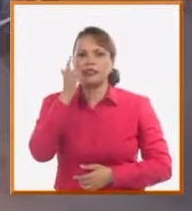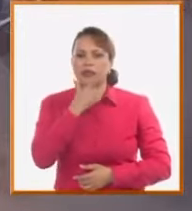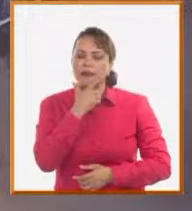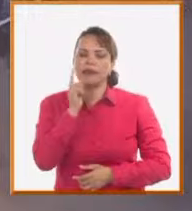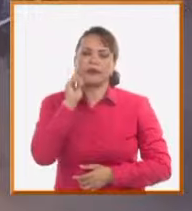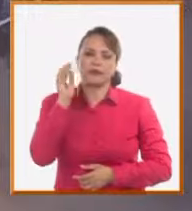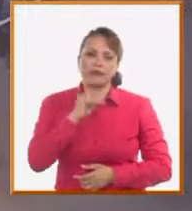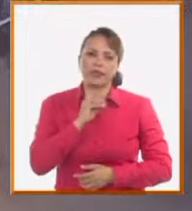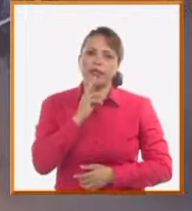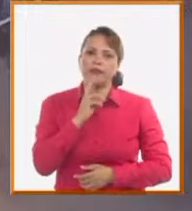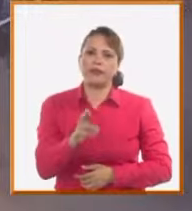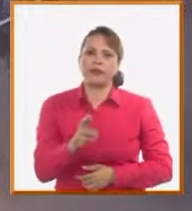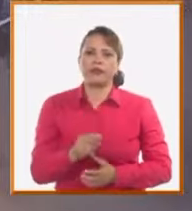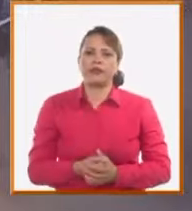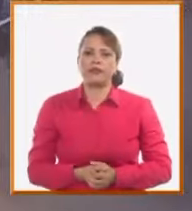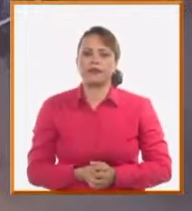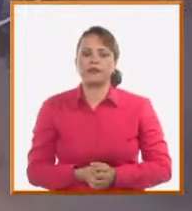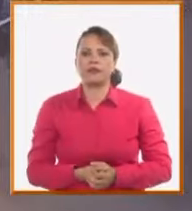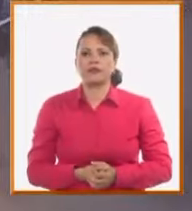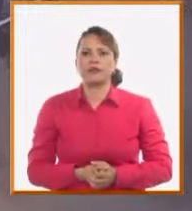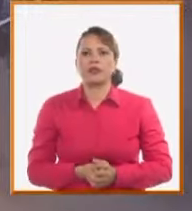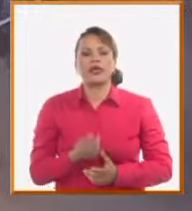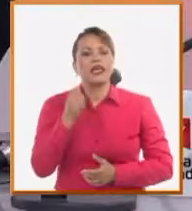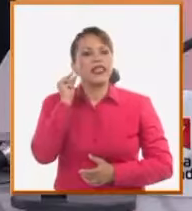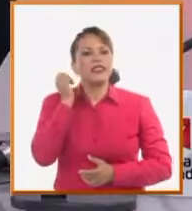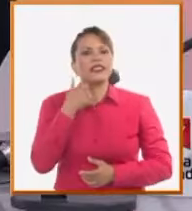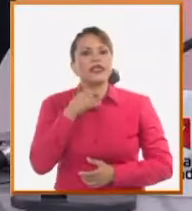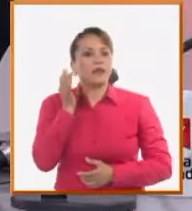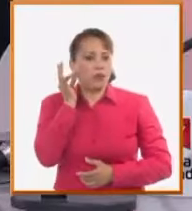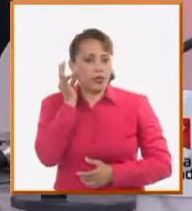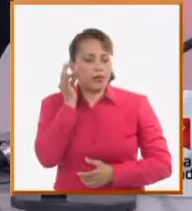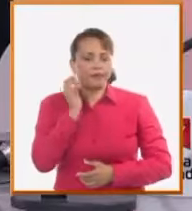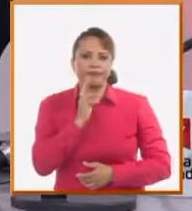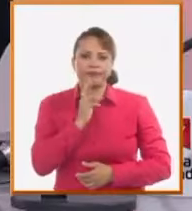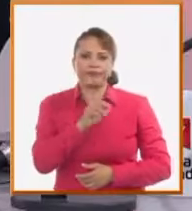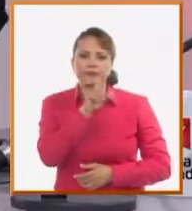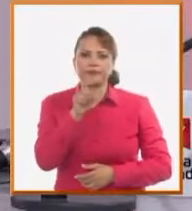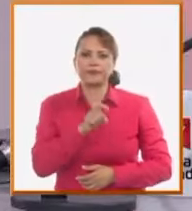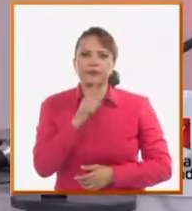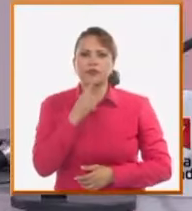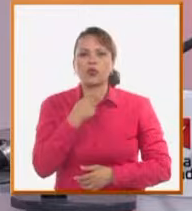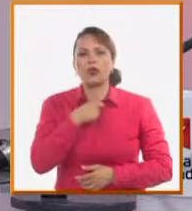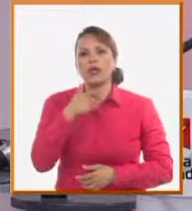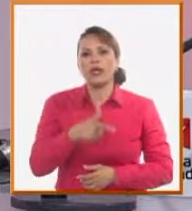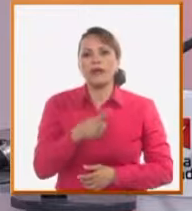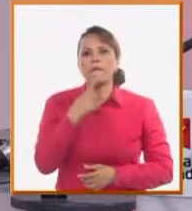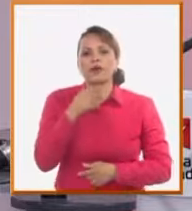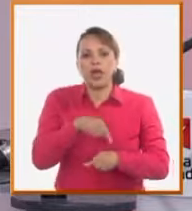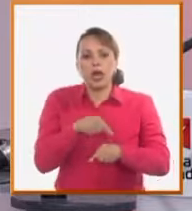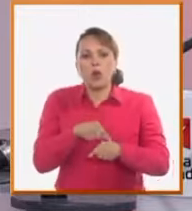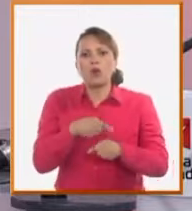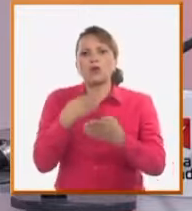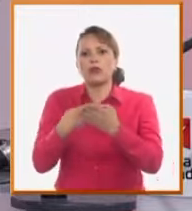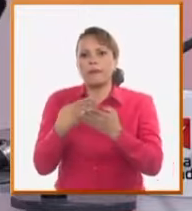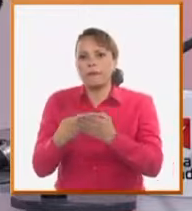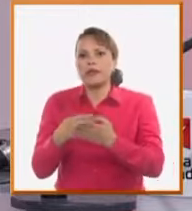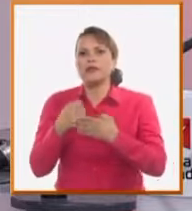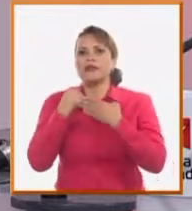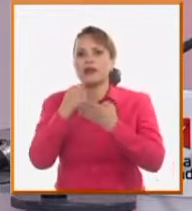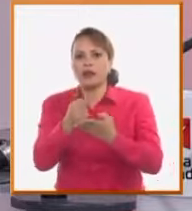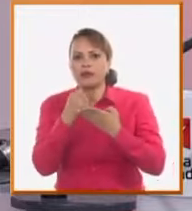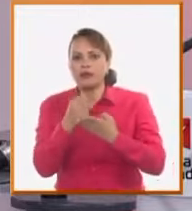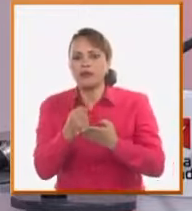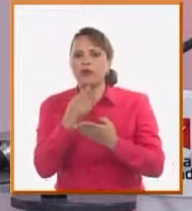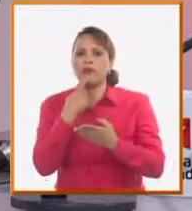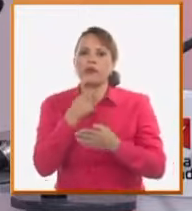significar. Tracy, en el caso de ustedes en Esicuba, ¿hay ejemplos también de indemnizaciones concretas a una entidad que le permitió